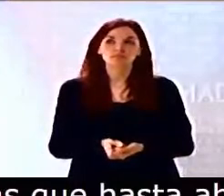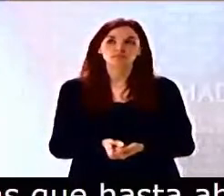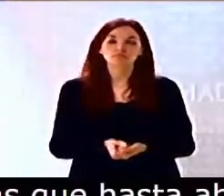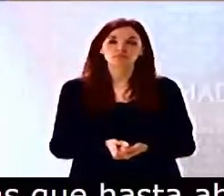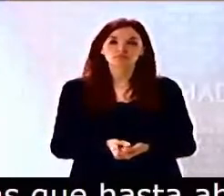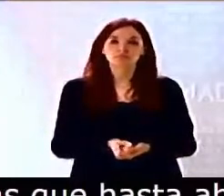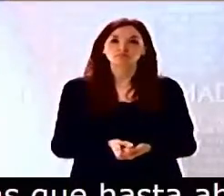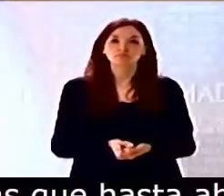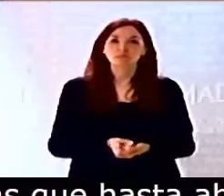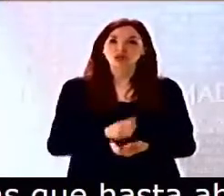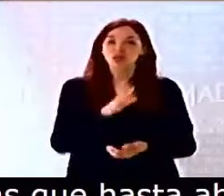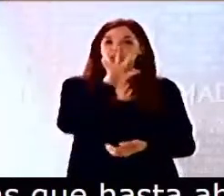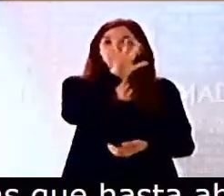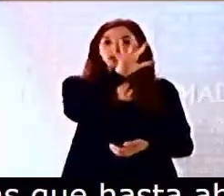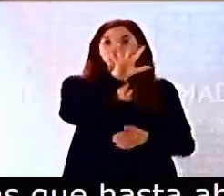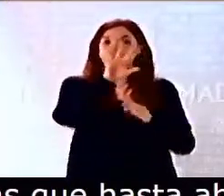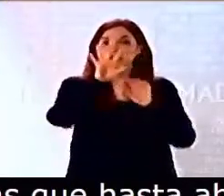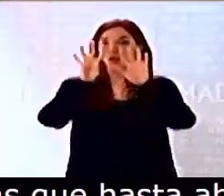Hay